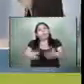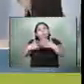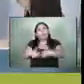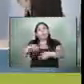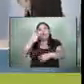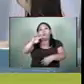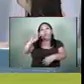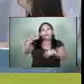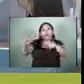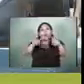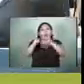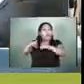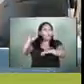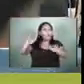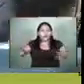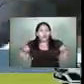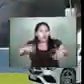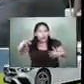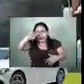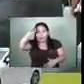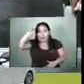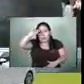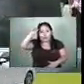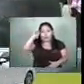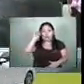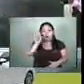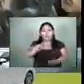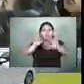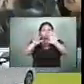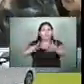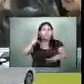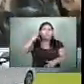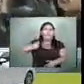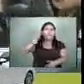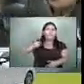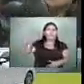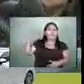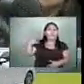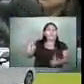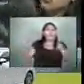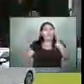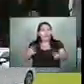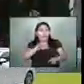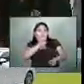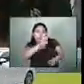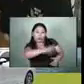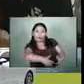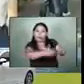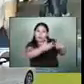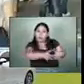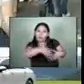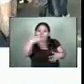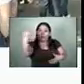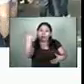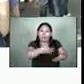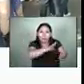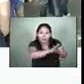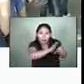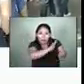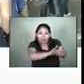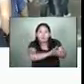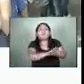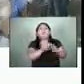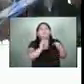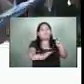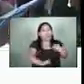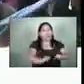40 años que no tengan trabajo desde hace más de 18 meses. El requisito será que la empresa deberá pagar el monto restante y así